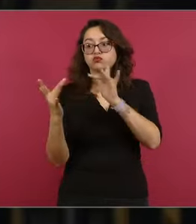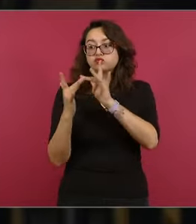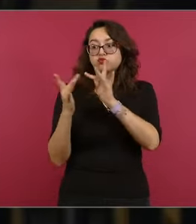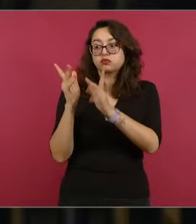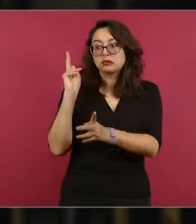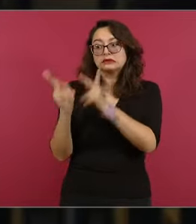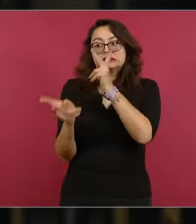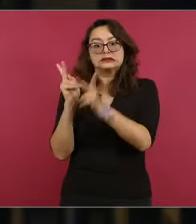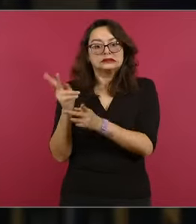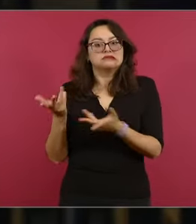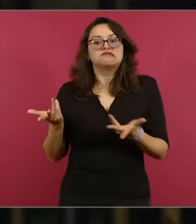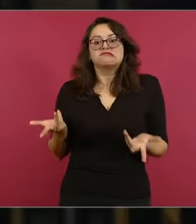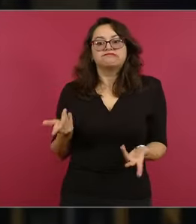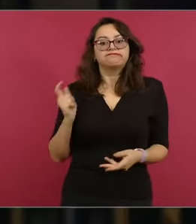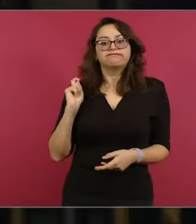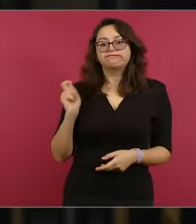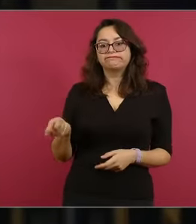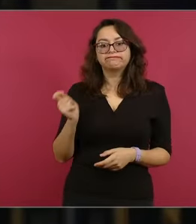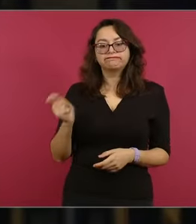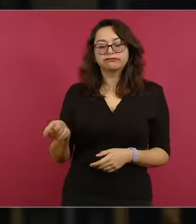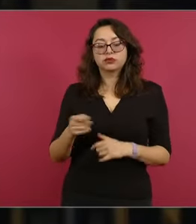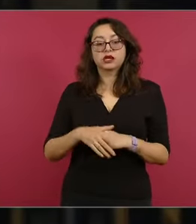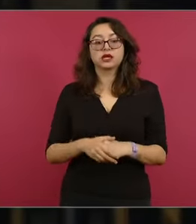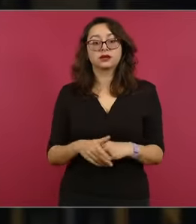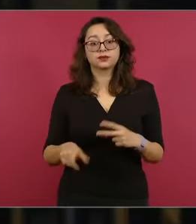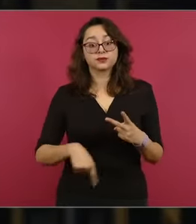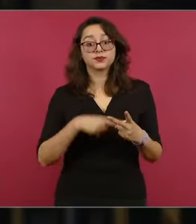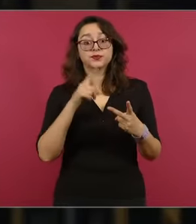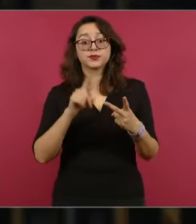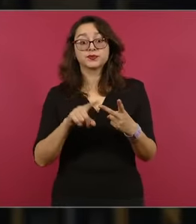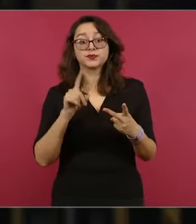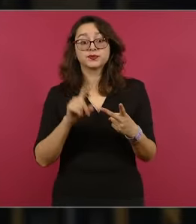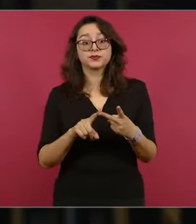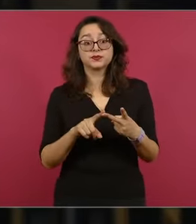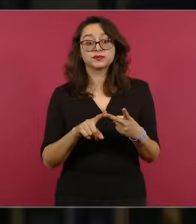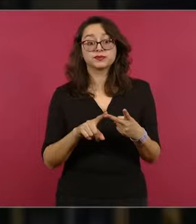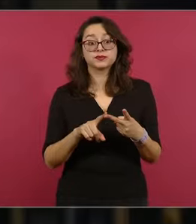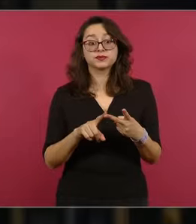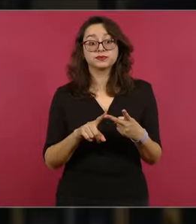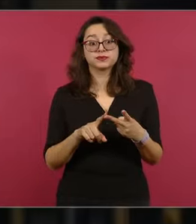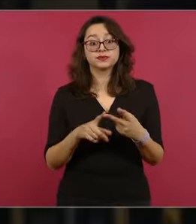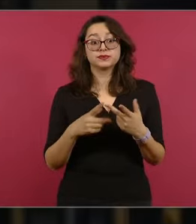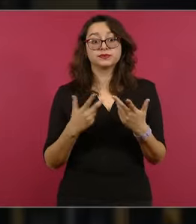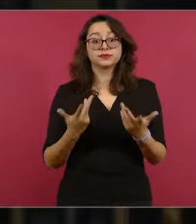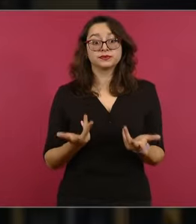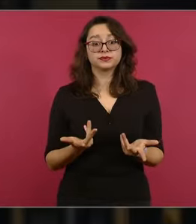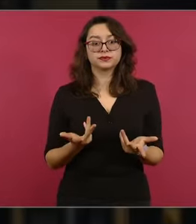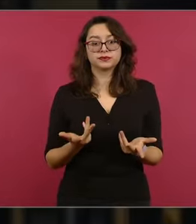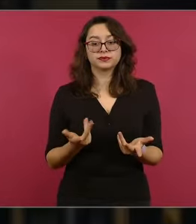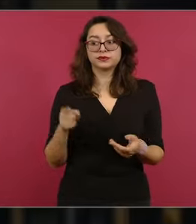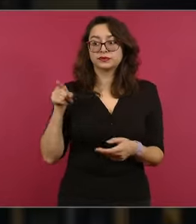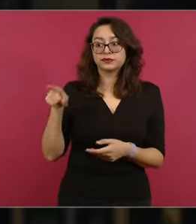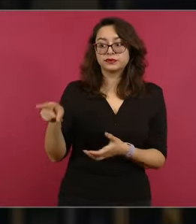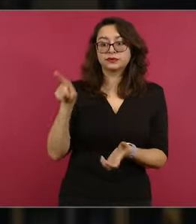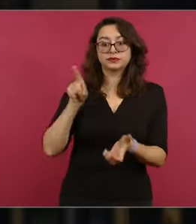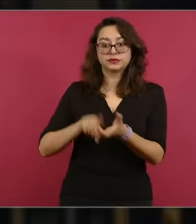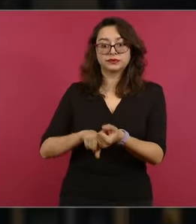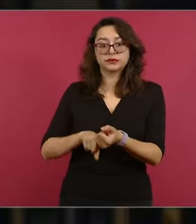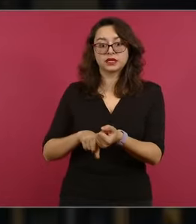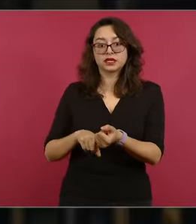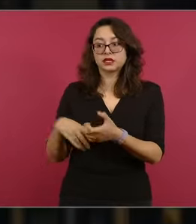¿Cómo ve el tema de que quieren pues quitar al presidente electo a través pues de un lawfare, de una guerra